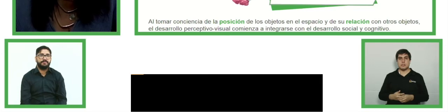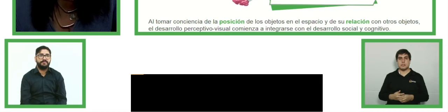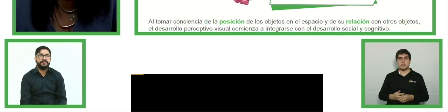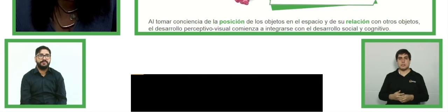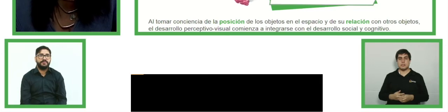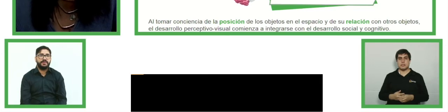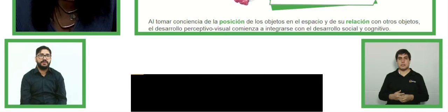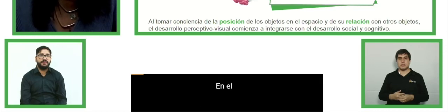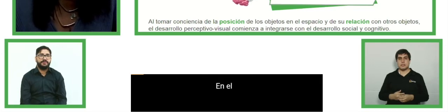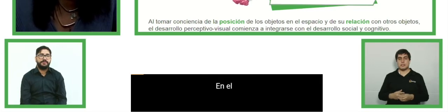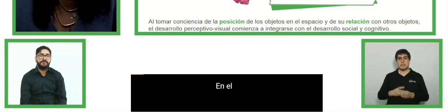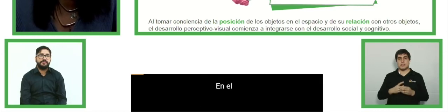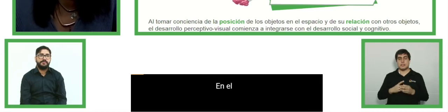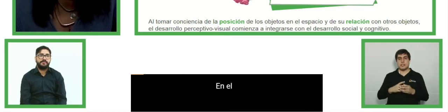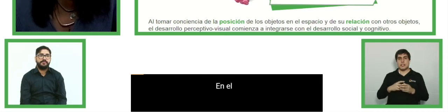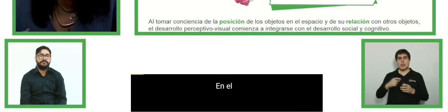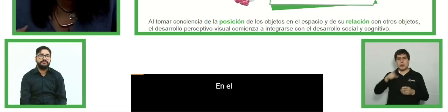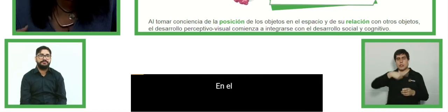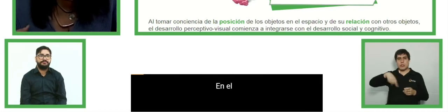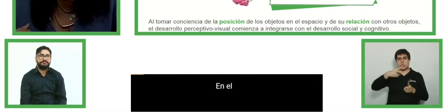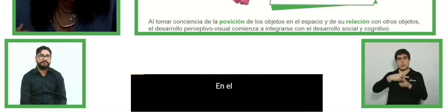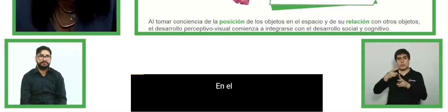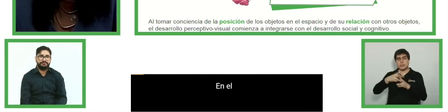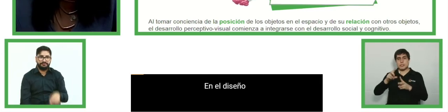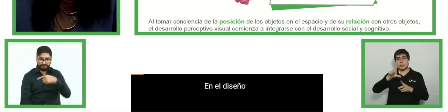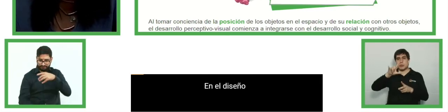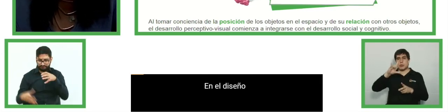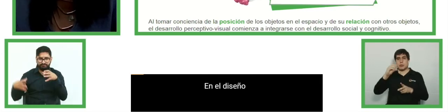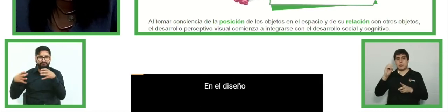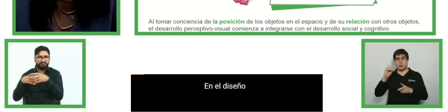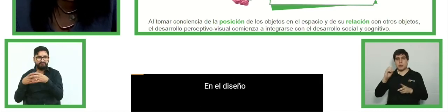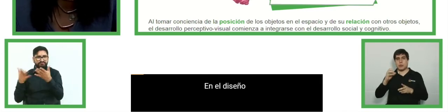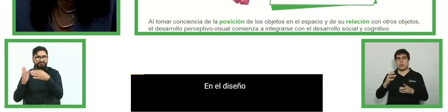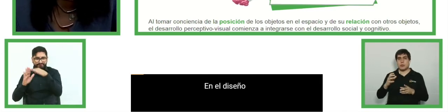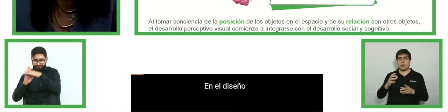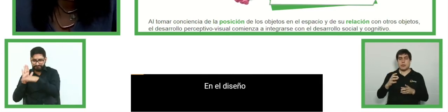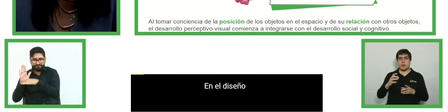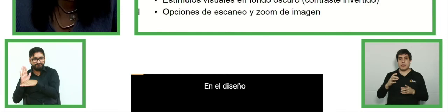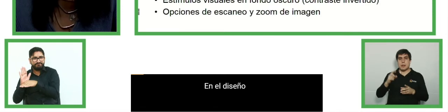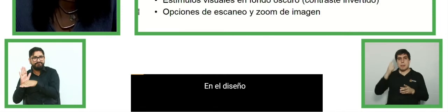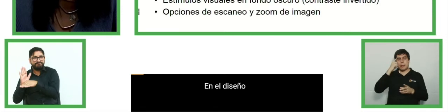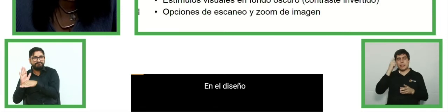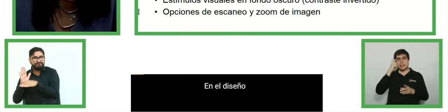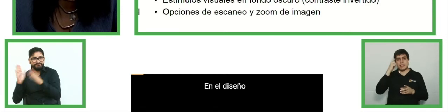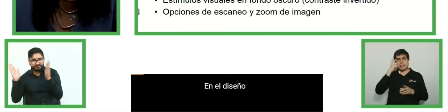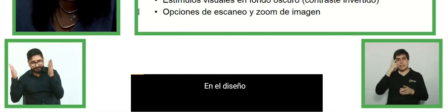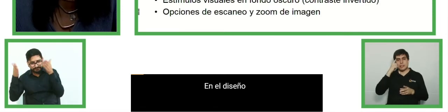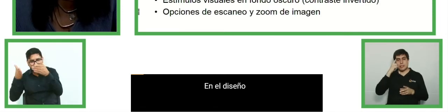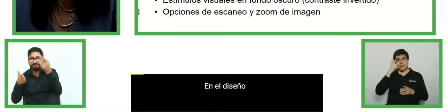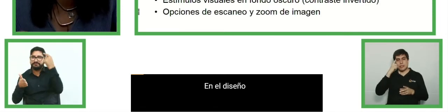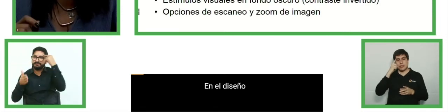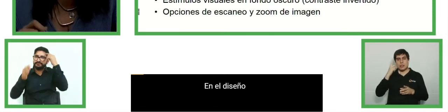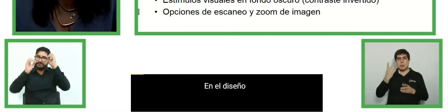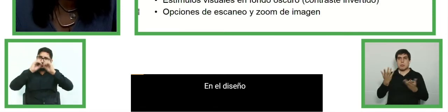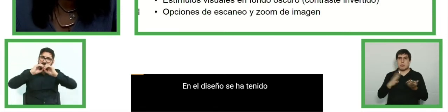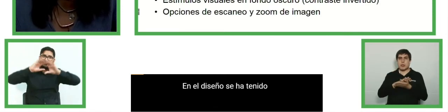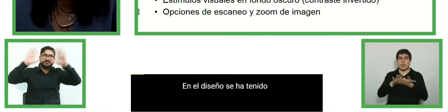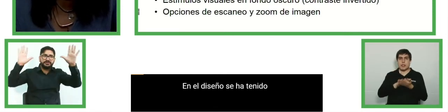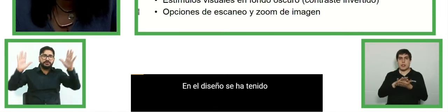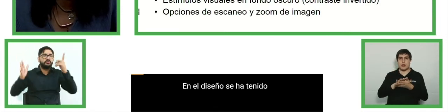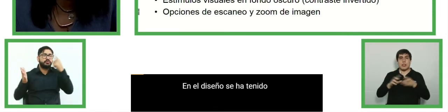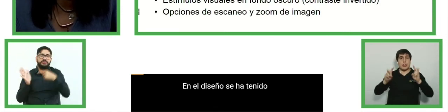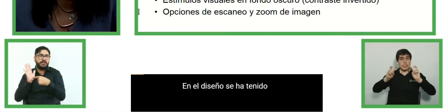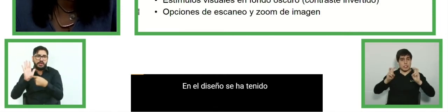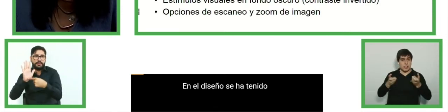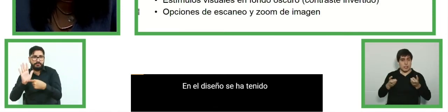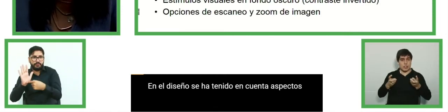En el diseño de Ludominga, siguiente, se ha tenido en cuenta aspectos como